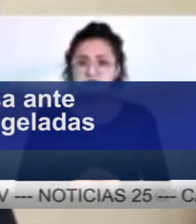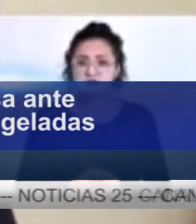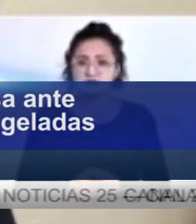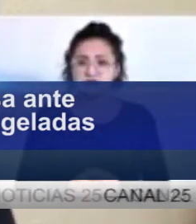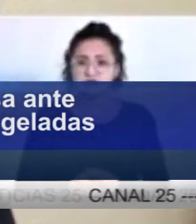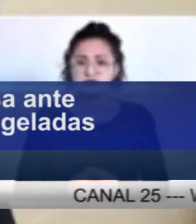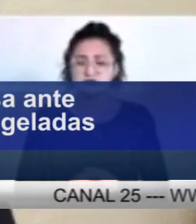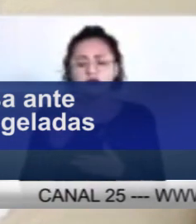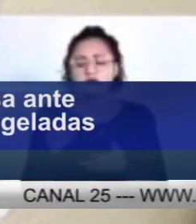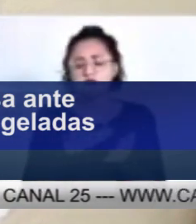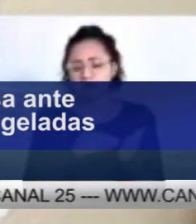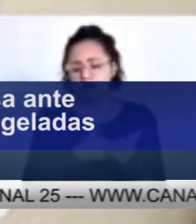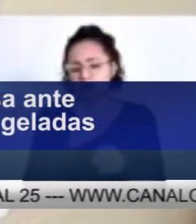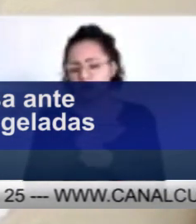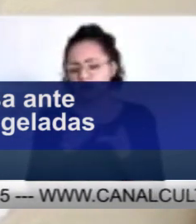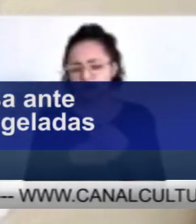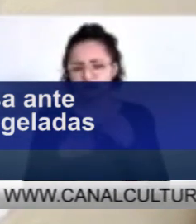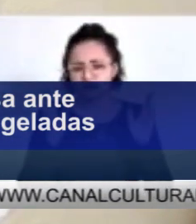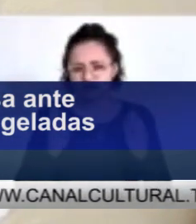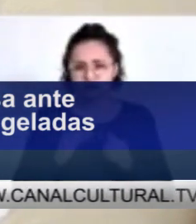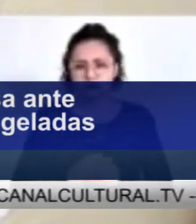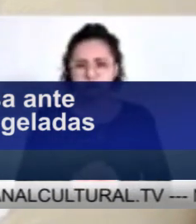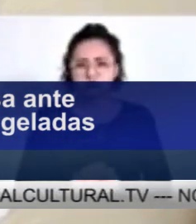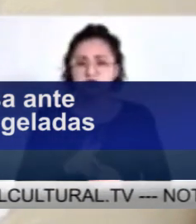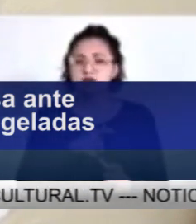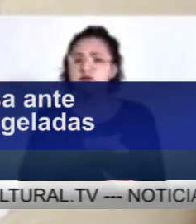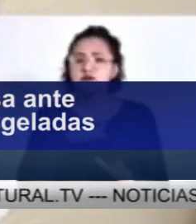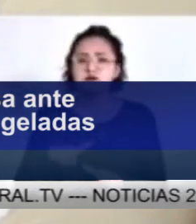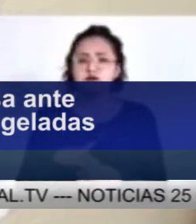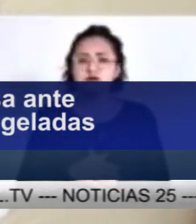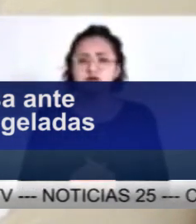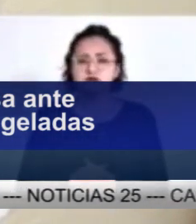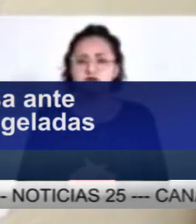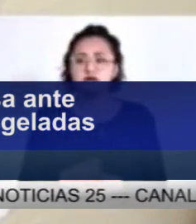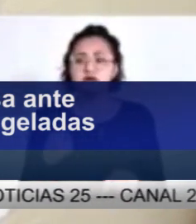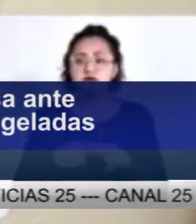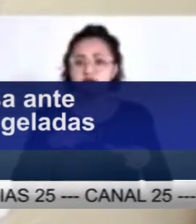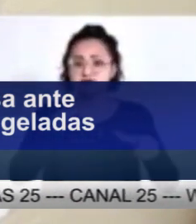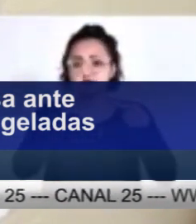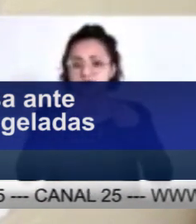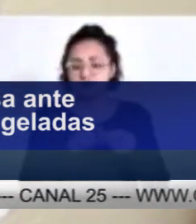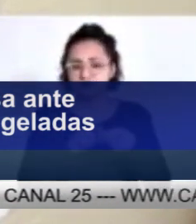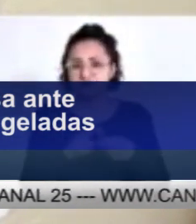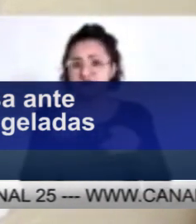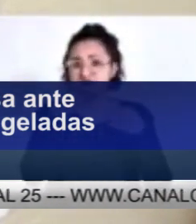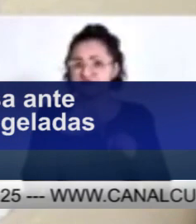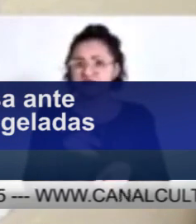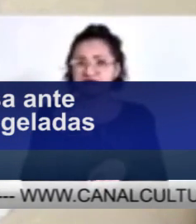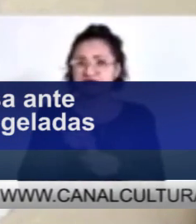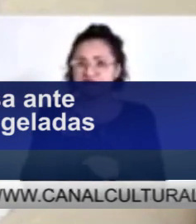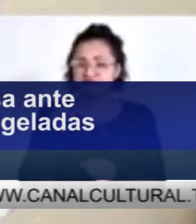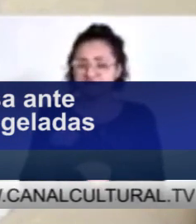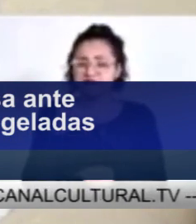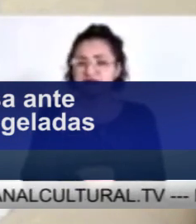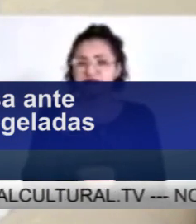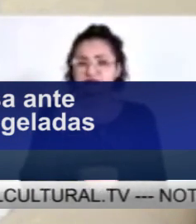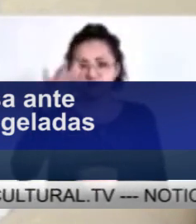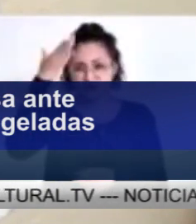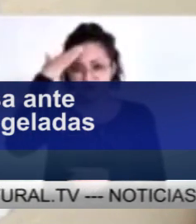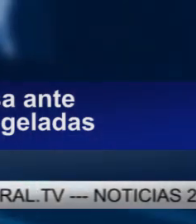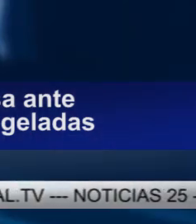así lo exhortó de manera respetuosa a que desempeñen en todo bajo la ley